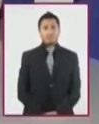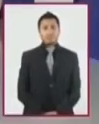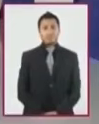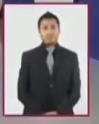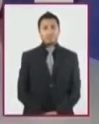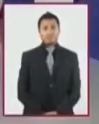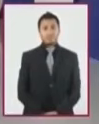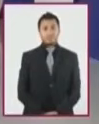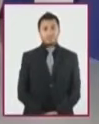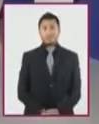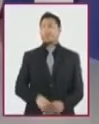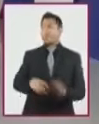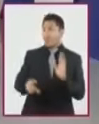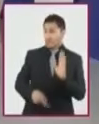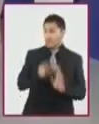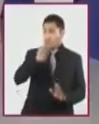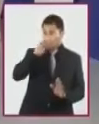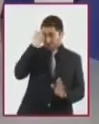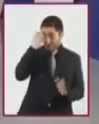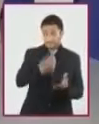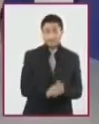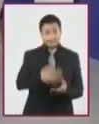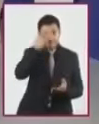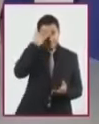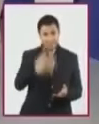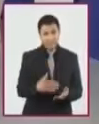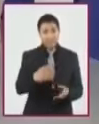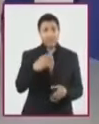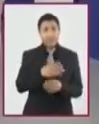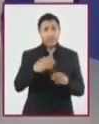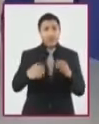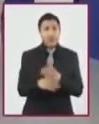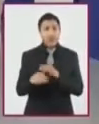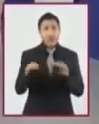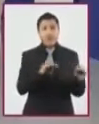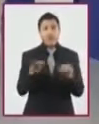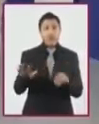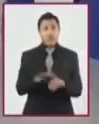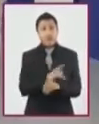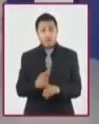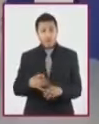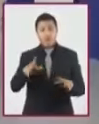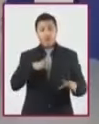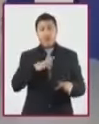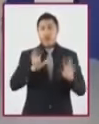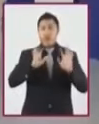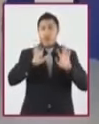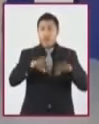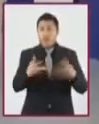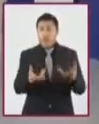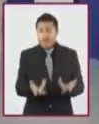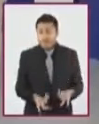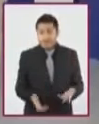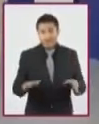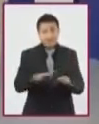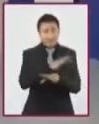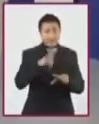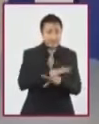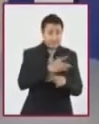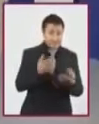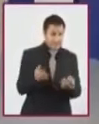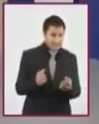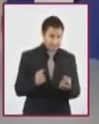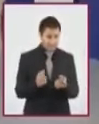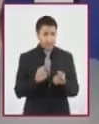Maestra Cindy, recapitulemos. Sabemos que un objeto se mueve porque registramos un cambio en su posición en un periodo